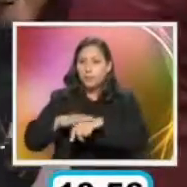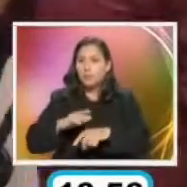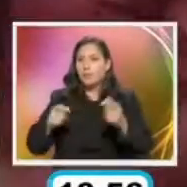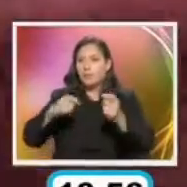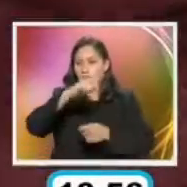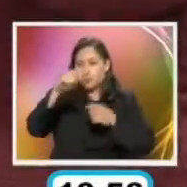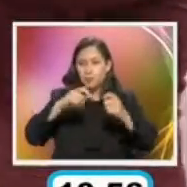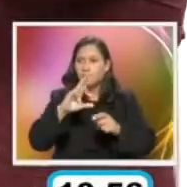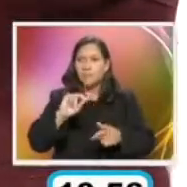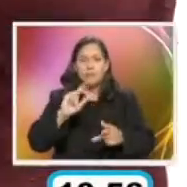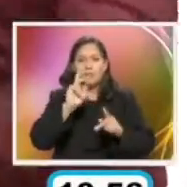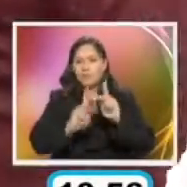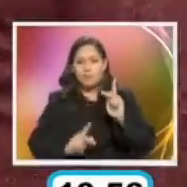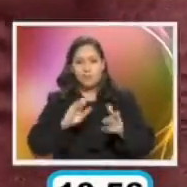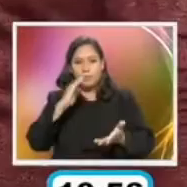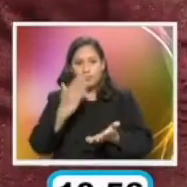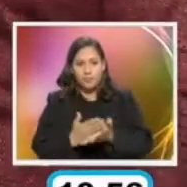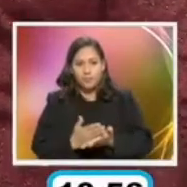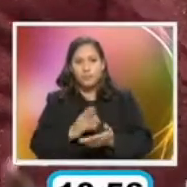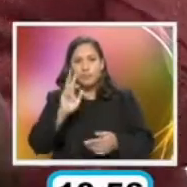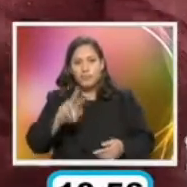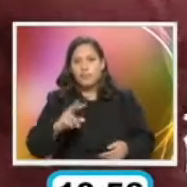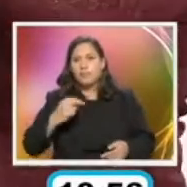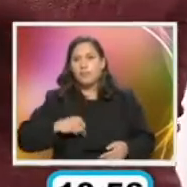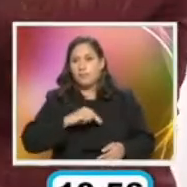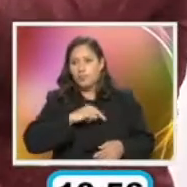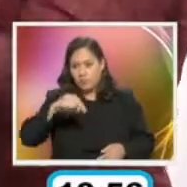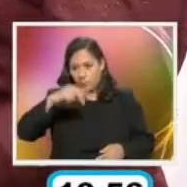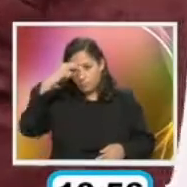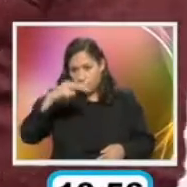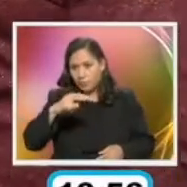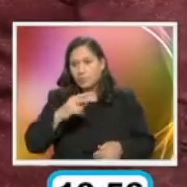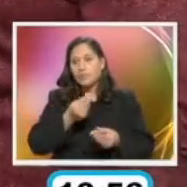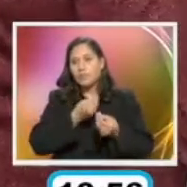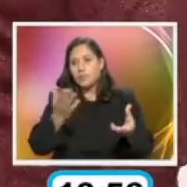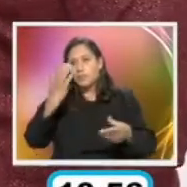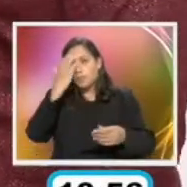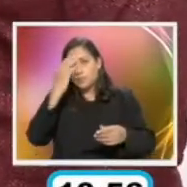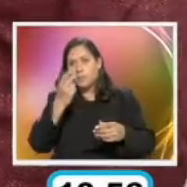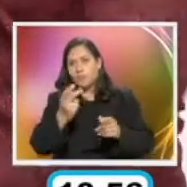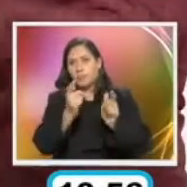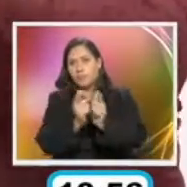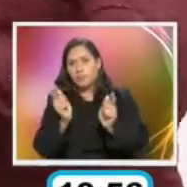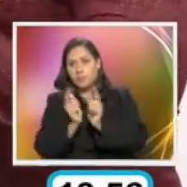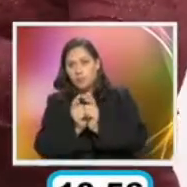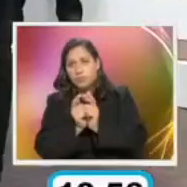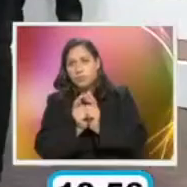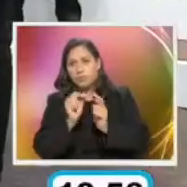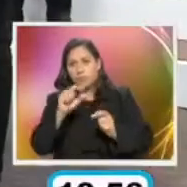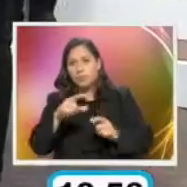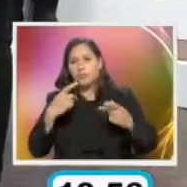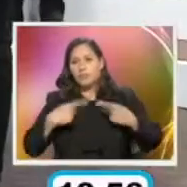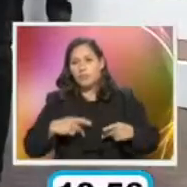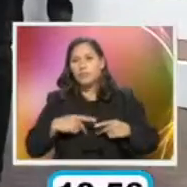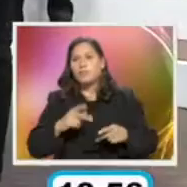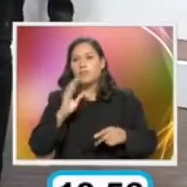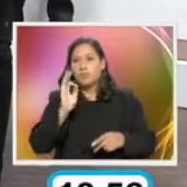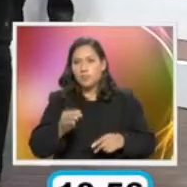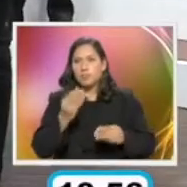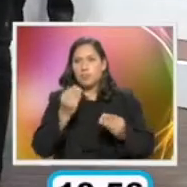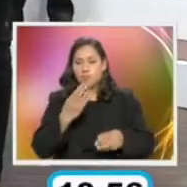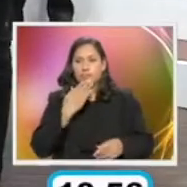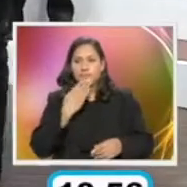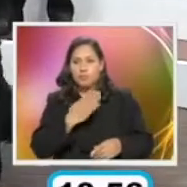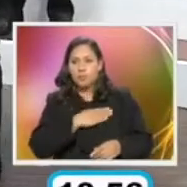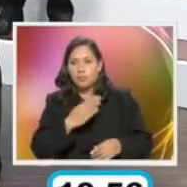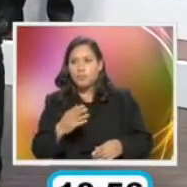para. No para. No para. La verdad es que estamos aquí en México haciendo conocer este grupo y la aceptación del público ha sido muy buena. Y todo se